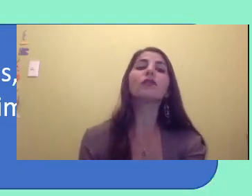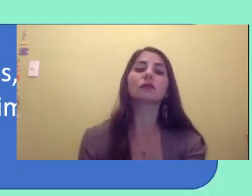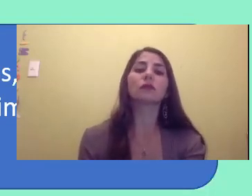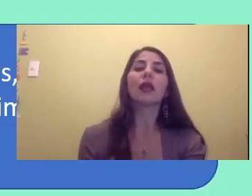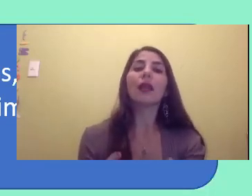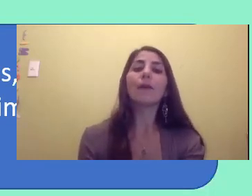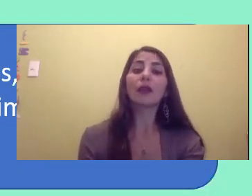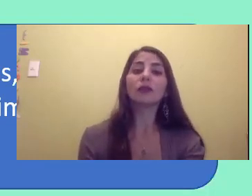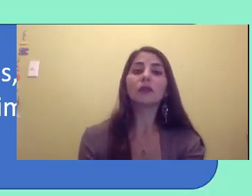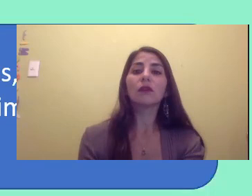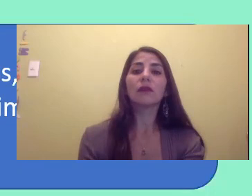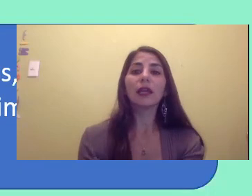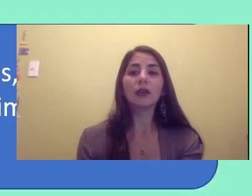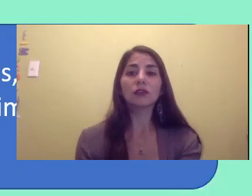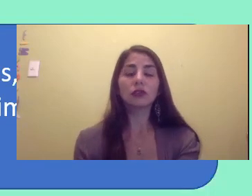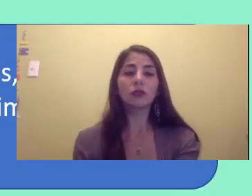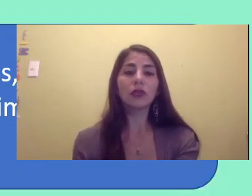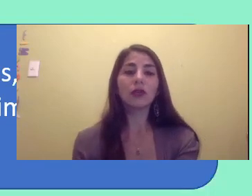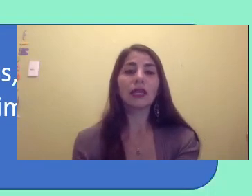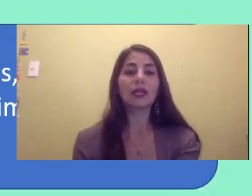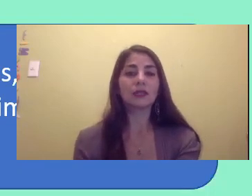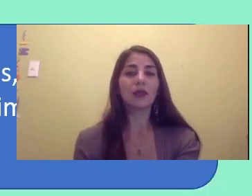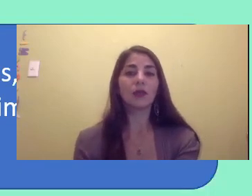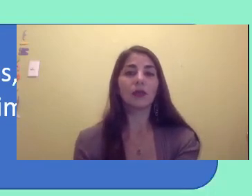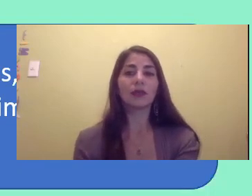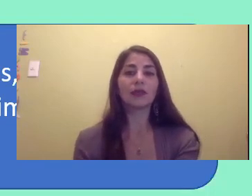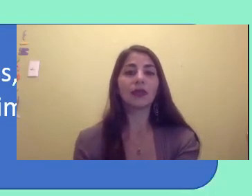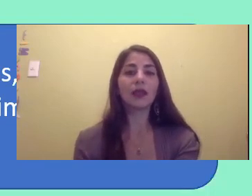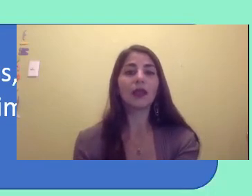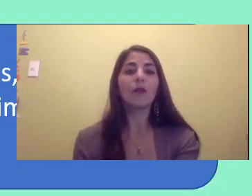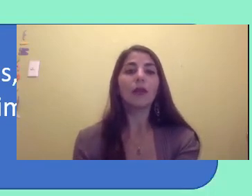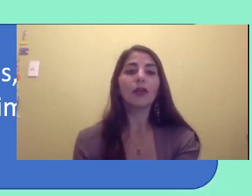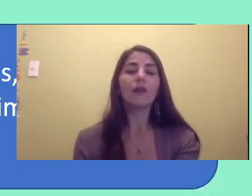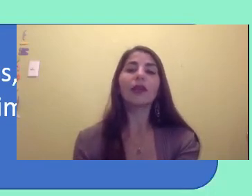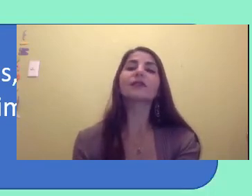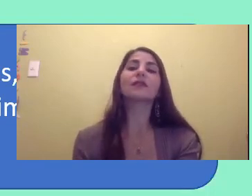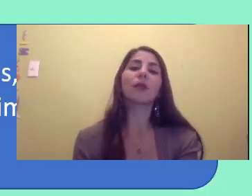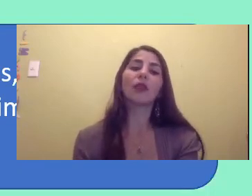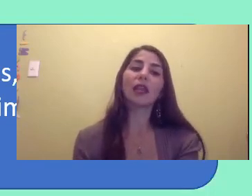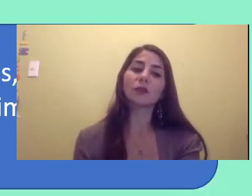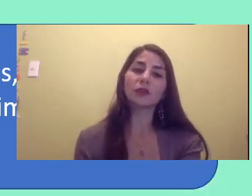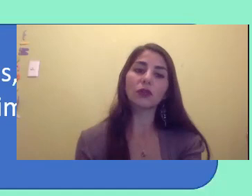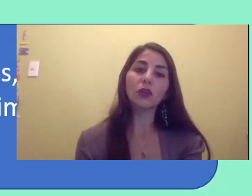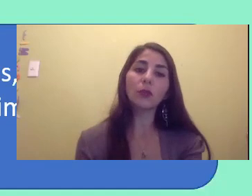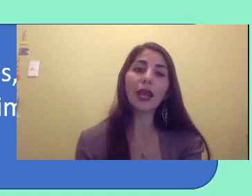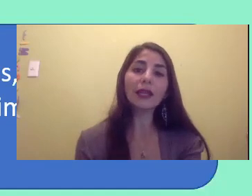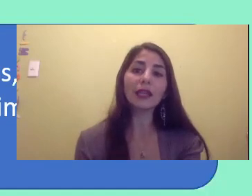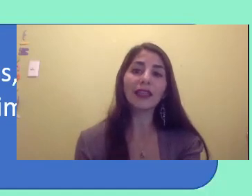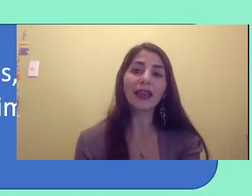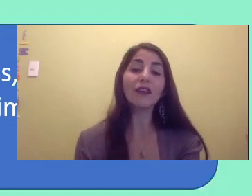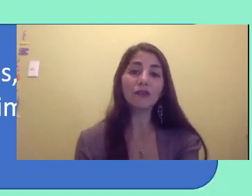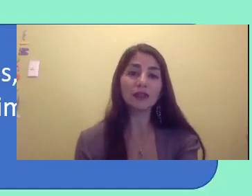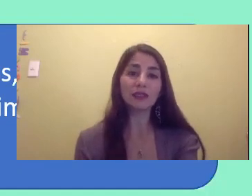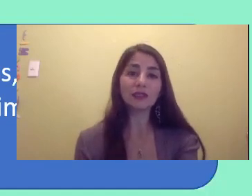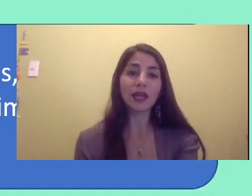no solo eso, las manos van a constituir lo que es la seña propiamente tal, pero además necesitamos de la expresión corporal